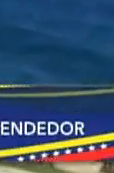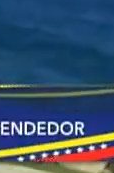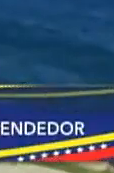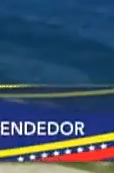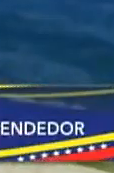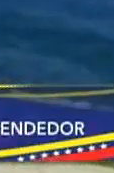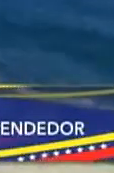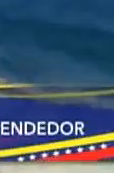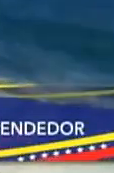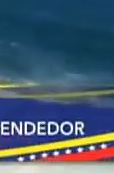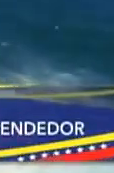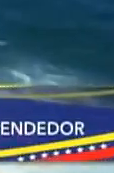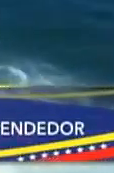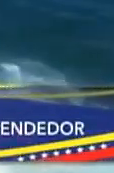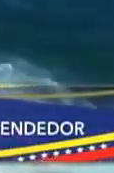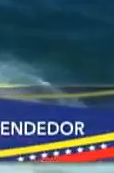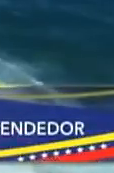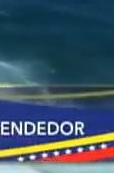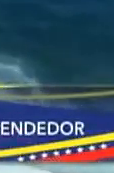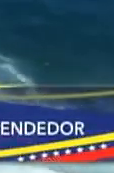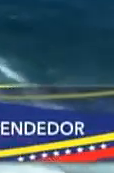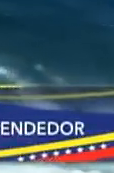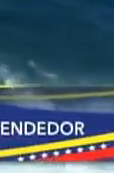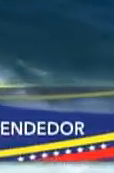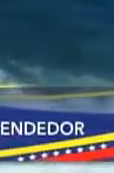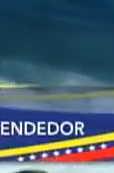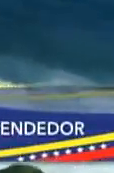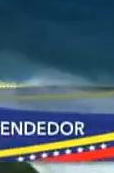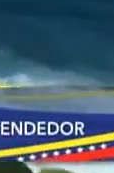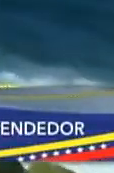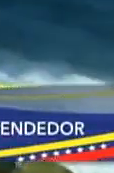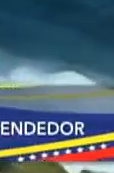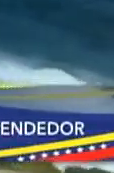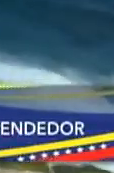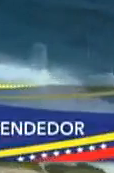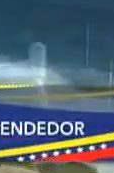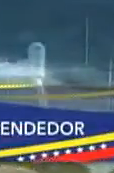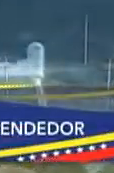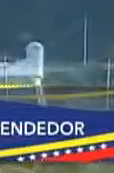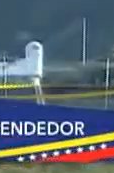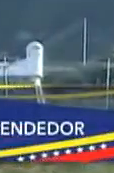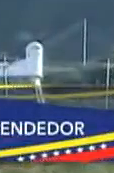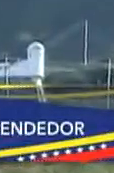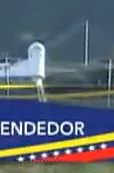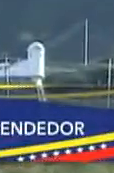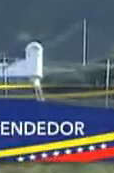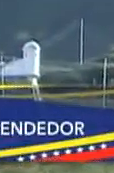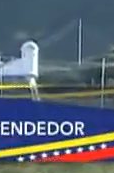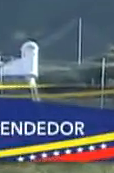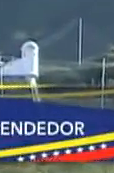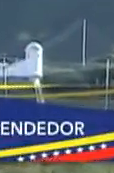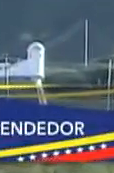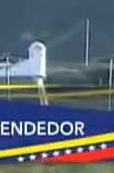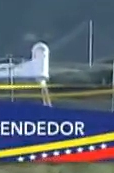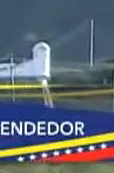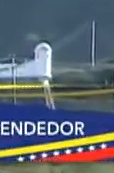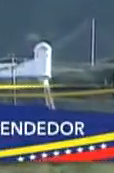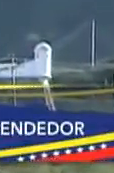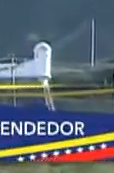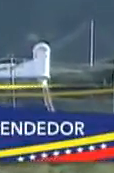manera integrar una red de emprendimiento nacional que tiene un objetivo fundamental: fortalecer las